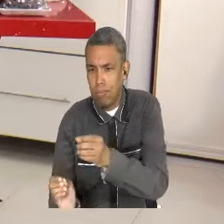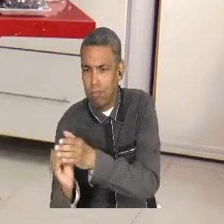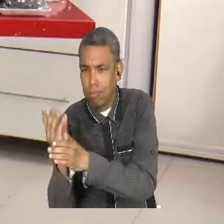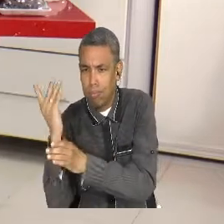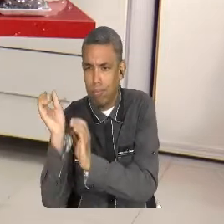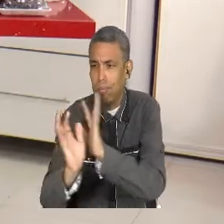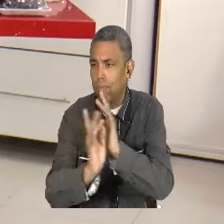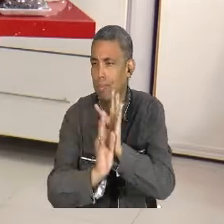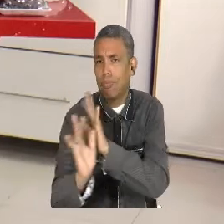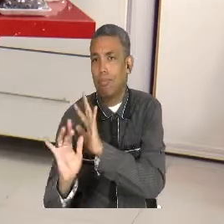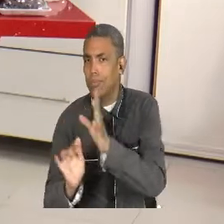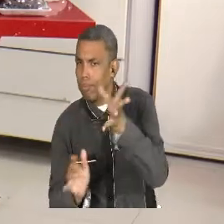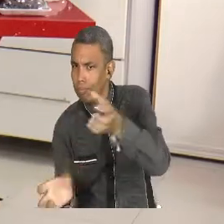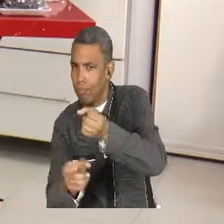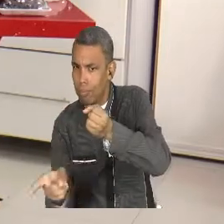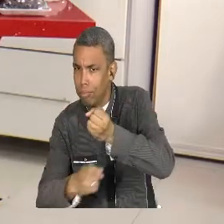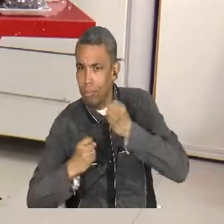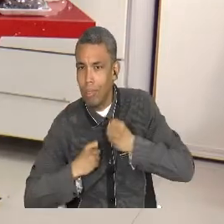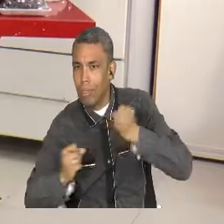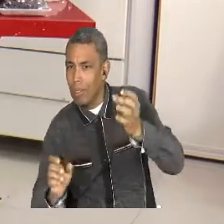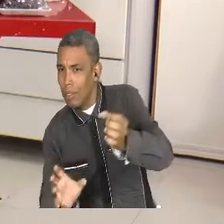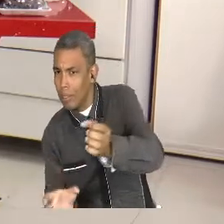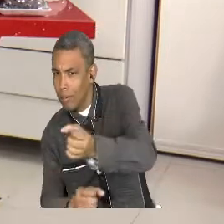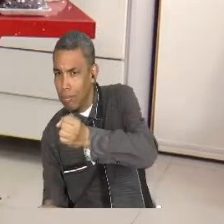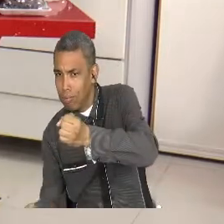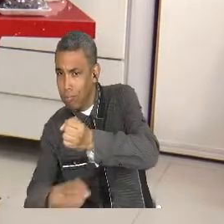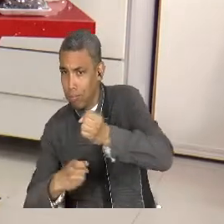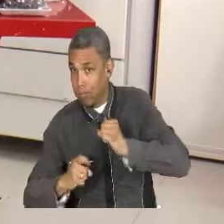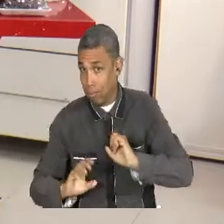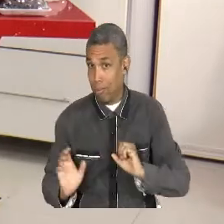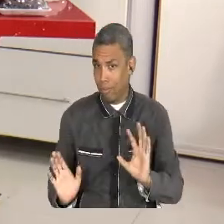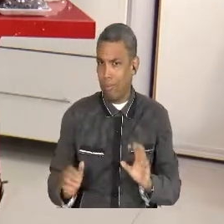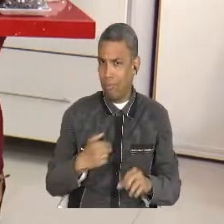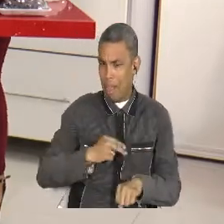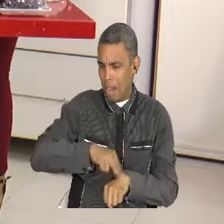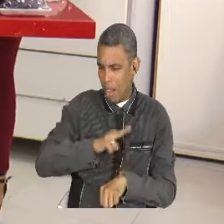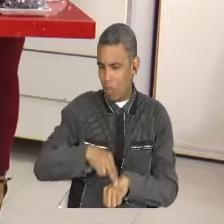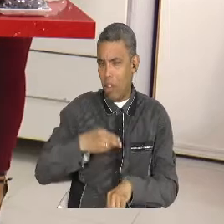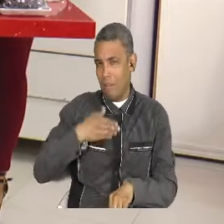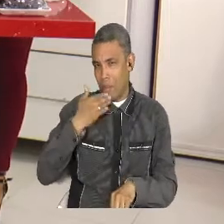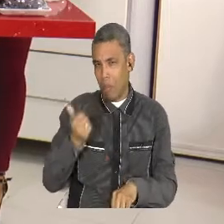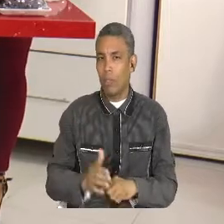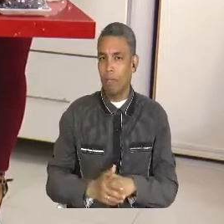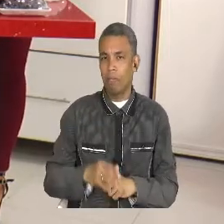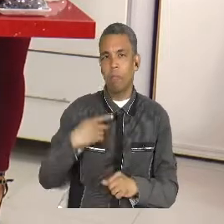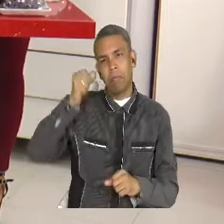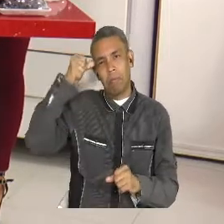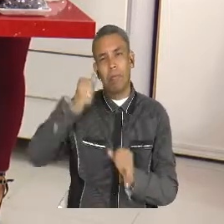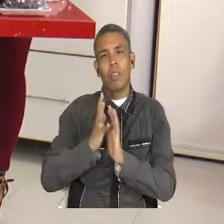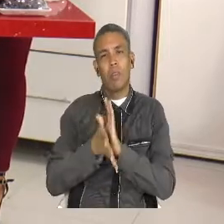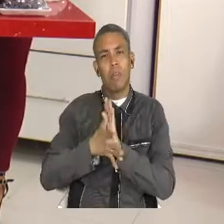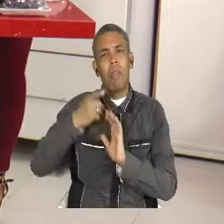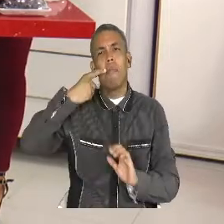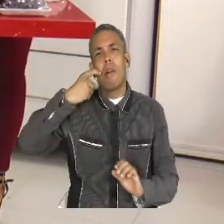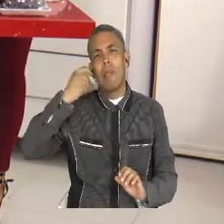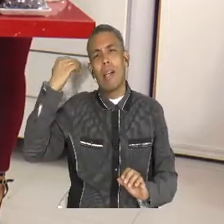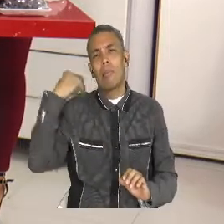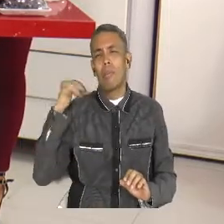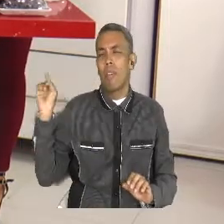ese proceso. Mi papá se hizo en la Plaza de Mercado. Sí, muchísimos años trabajando en la